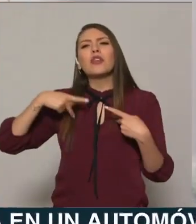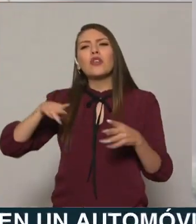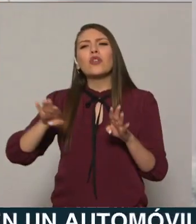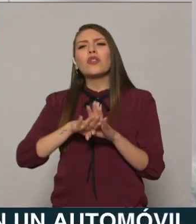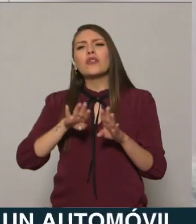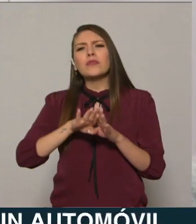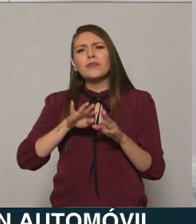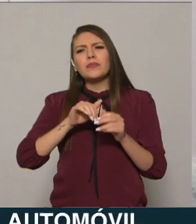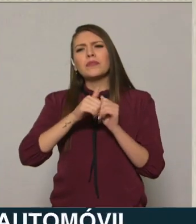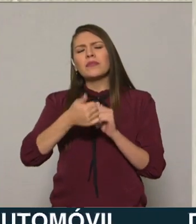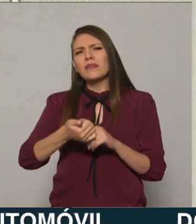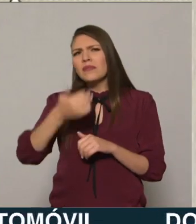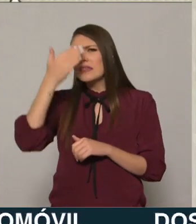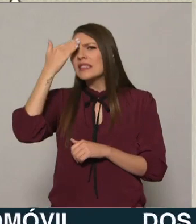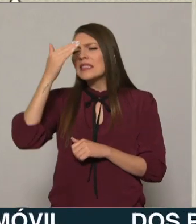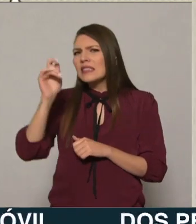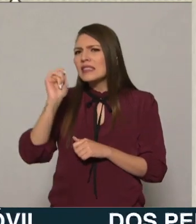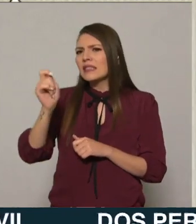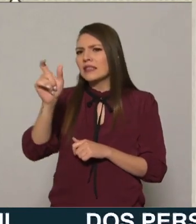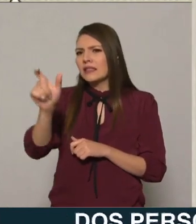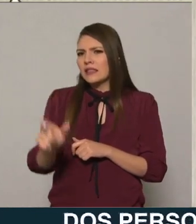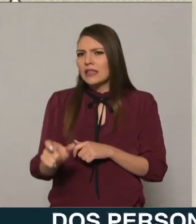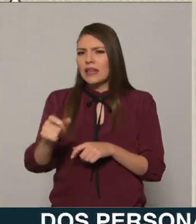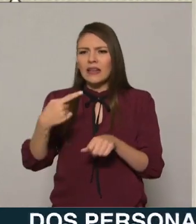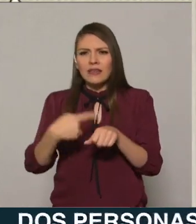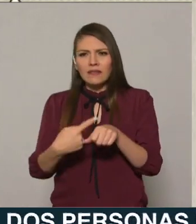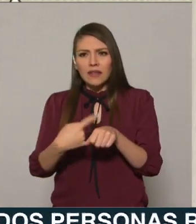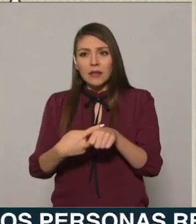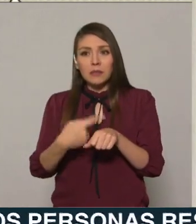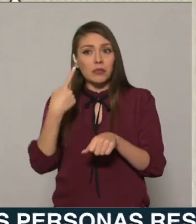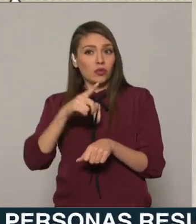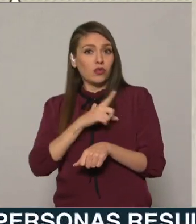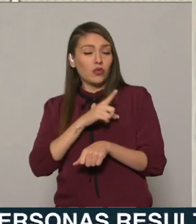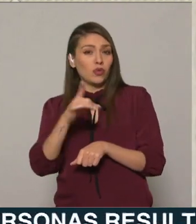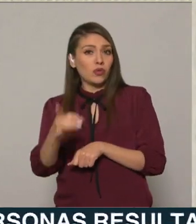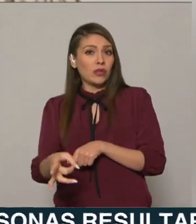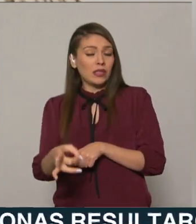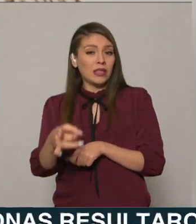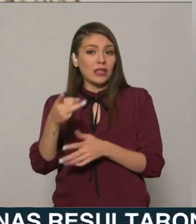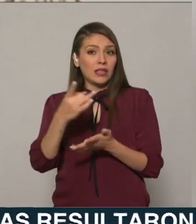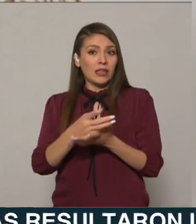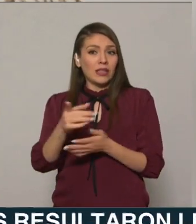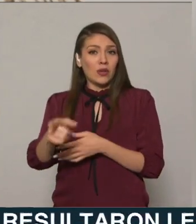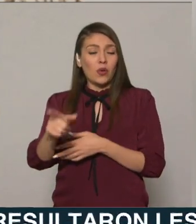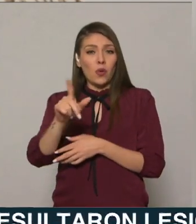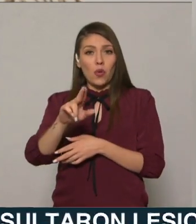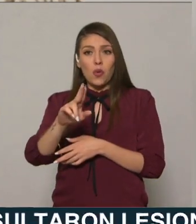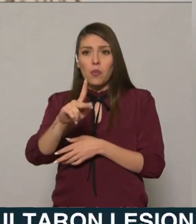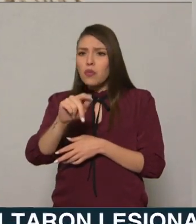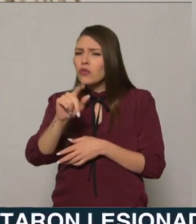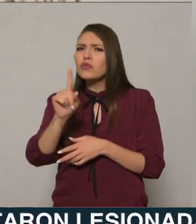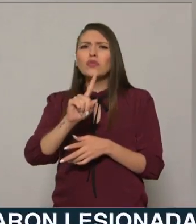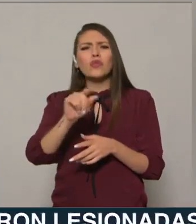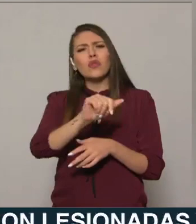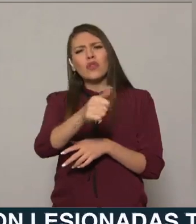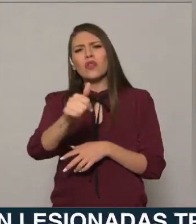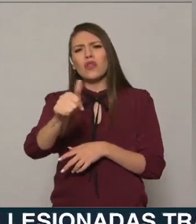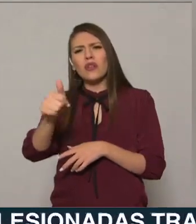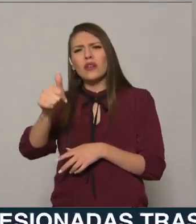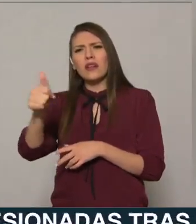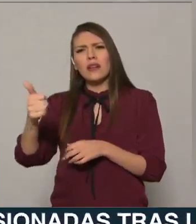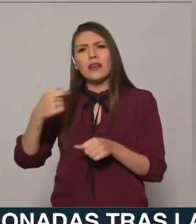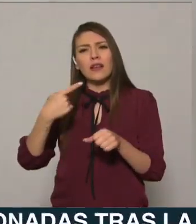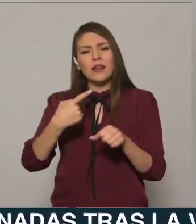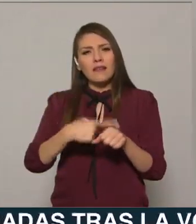reflexione de qué es esta enfermedad, y no solo la mía, hay muchas personas que tienen enfermedades y siento que es importante